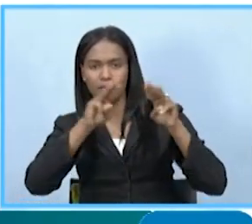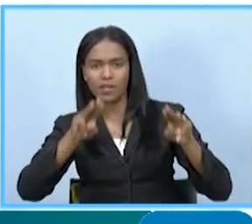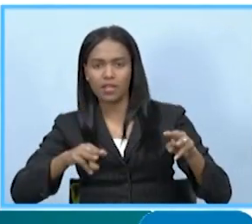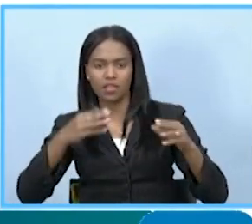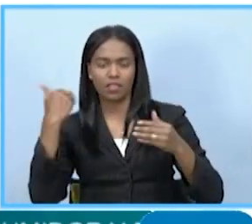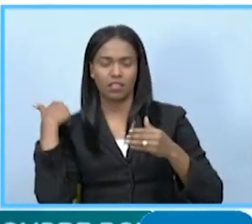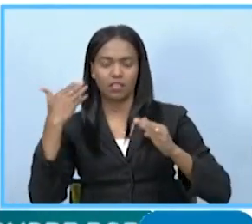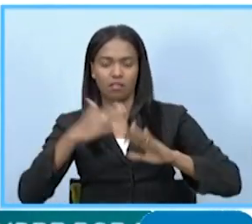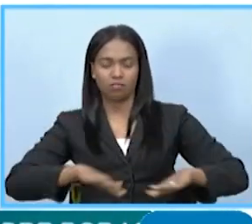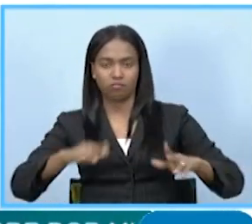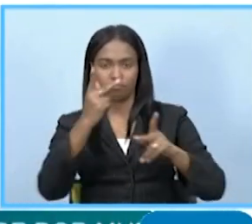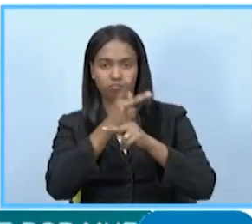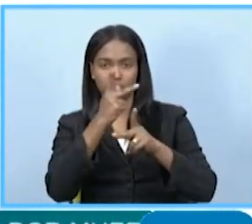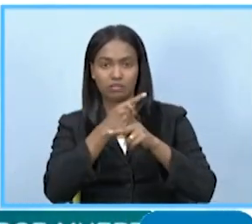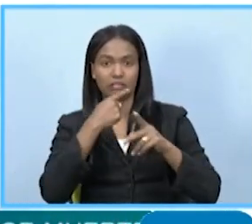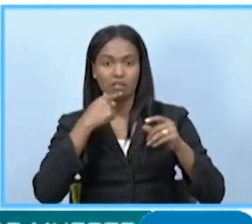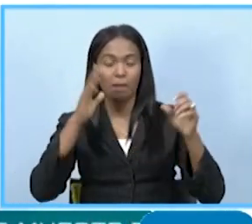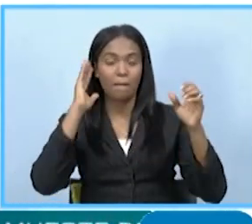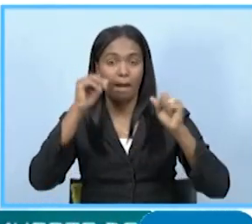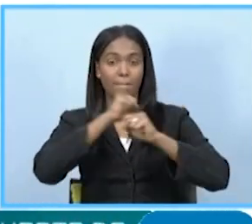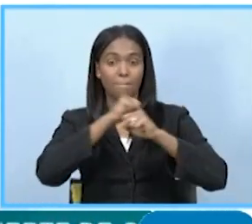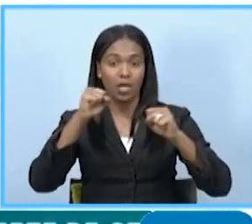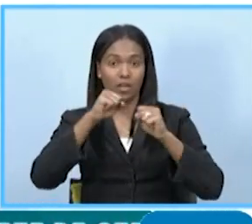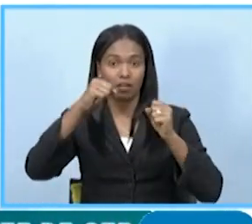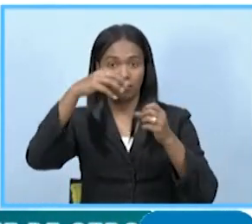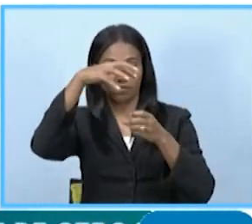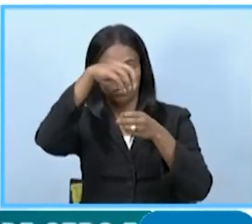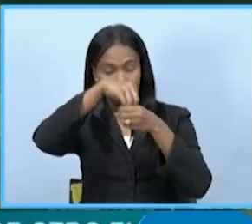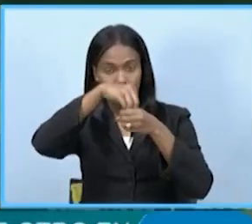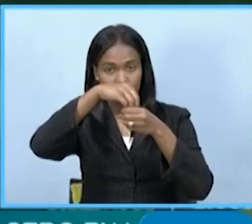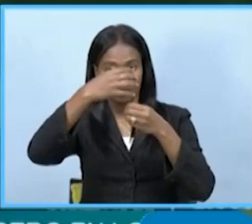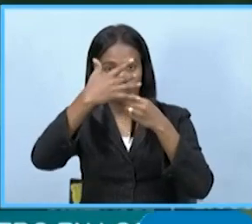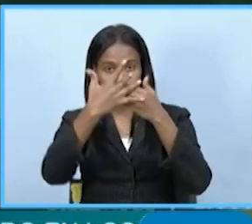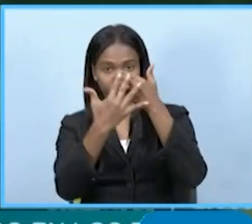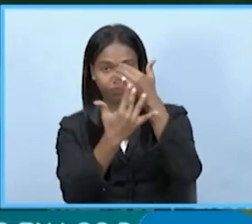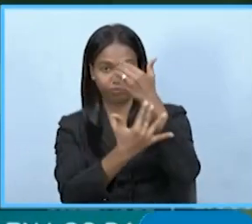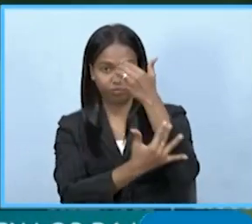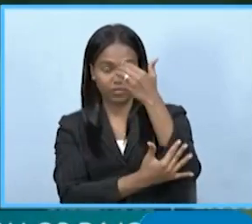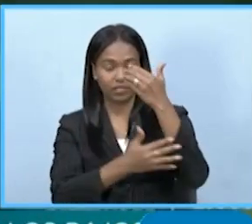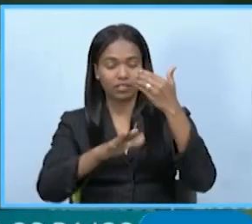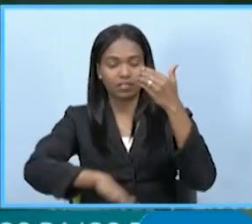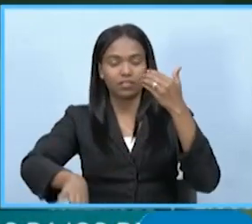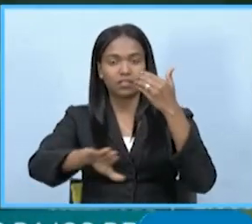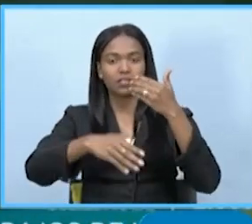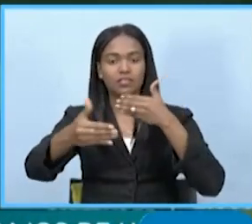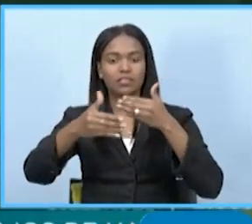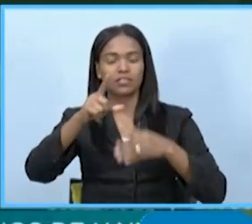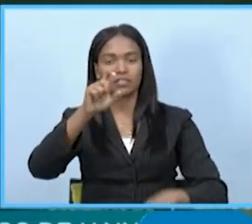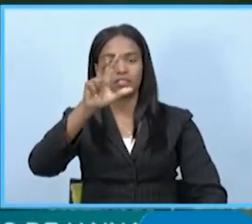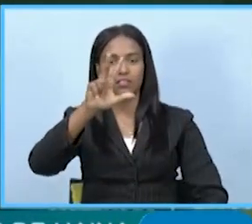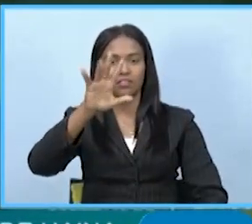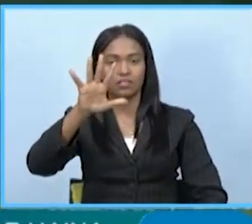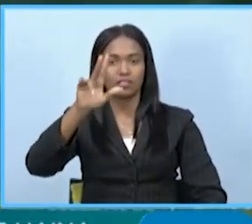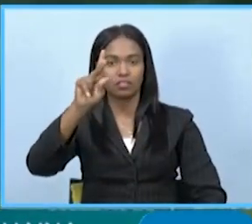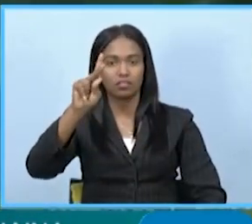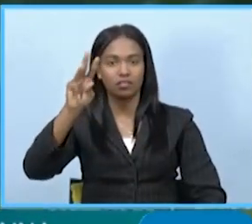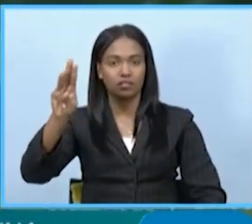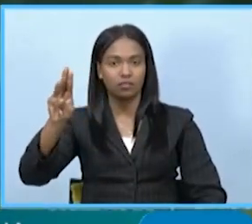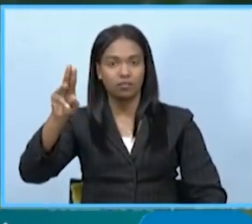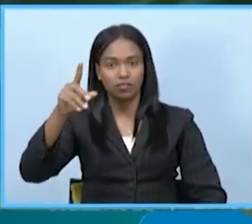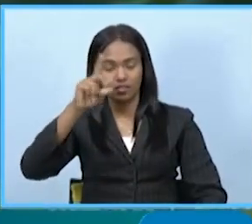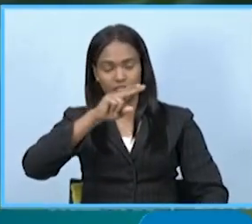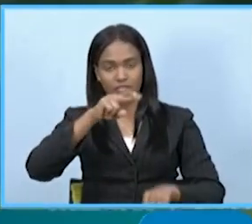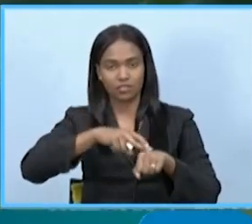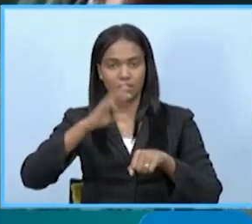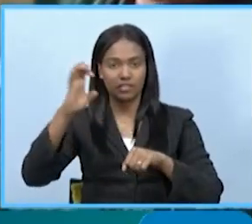ha informado de explosiones en el cráter central del volcán, situado a unos 135 kilómetros al